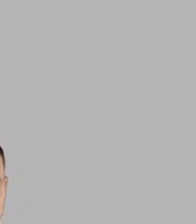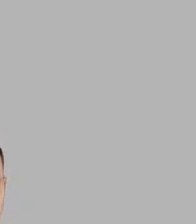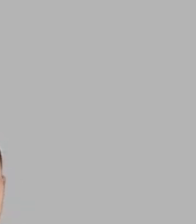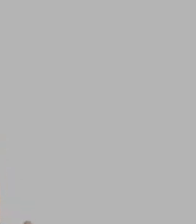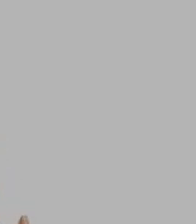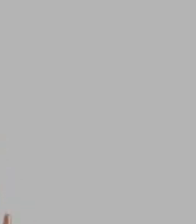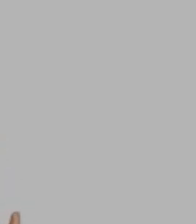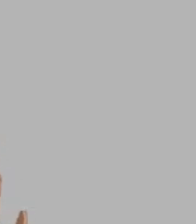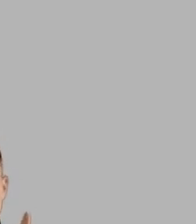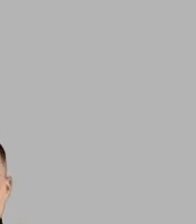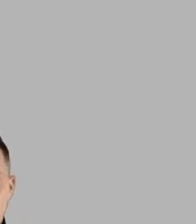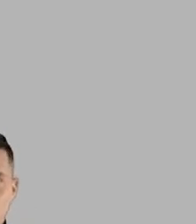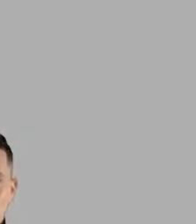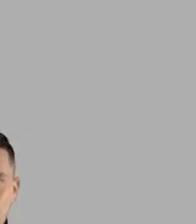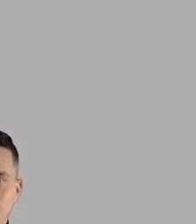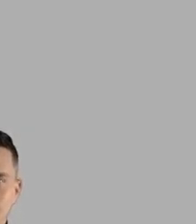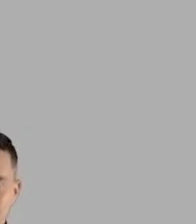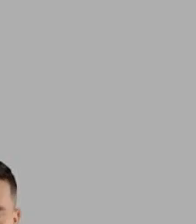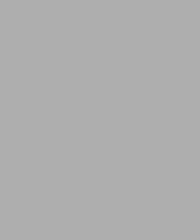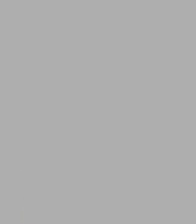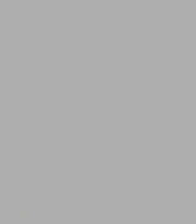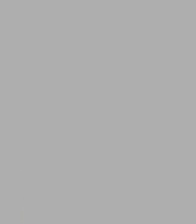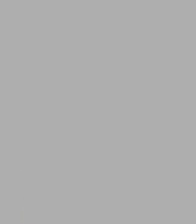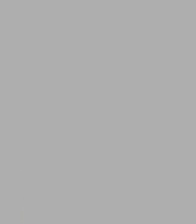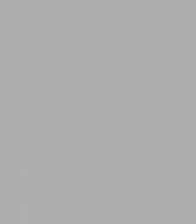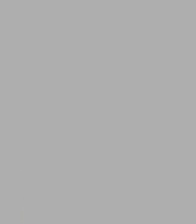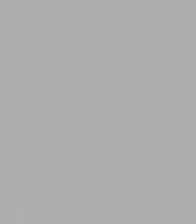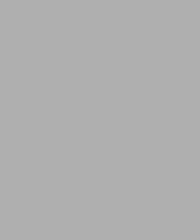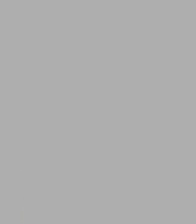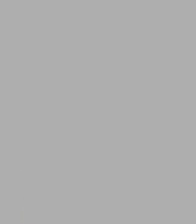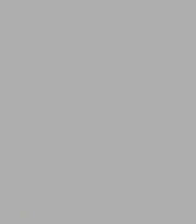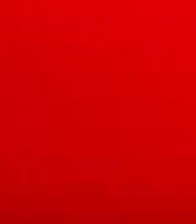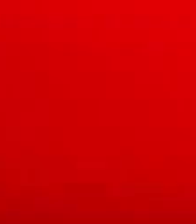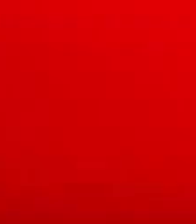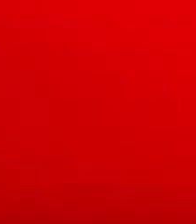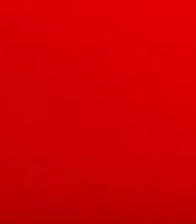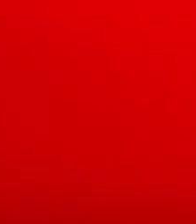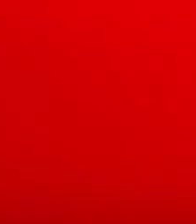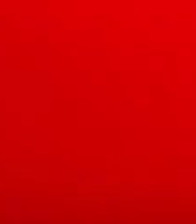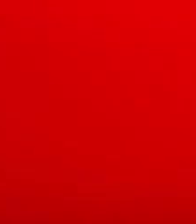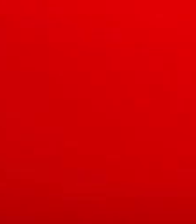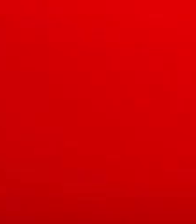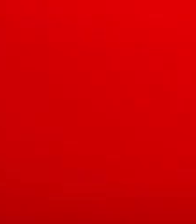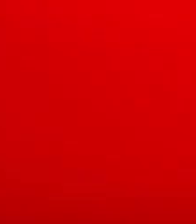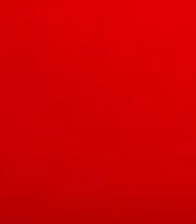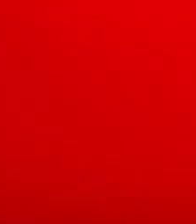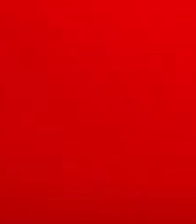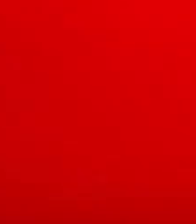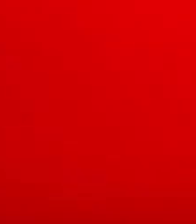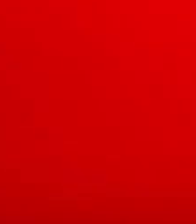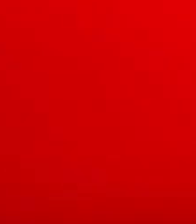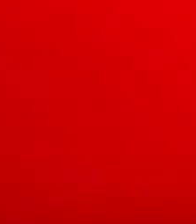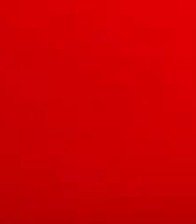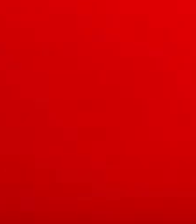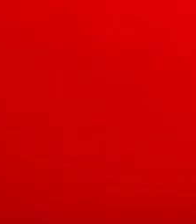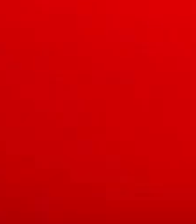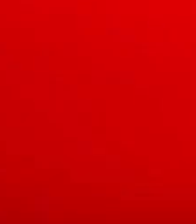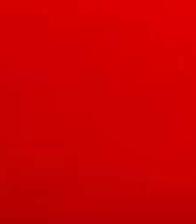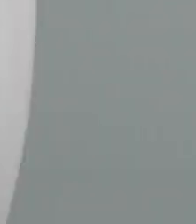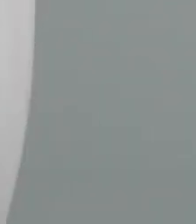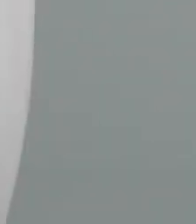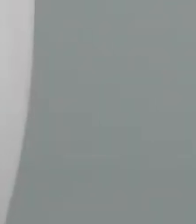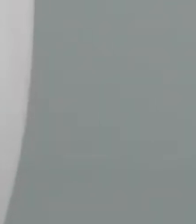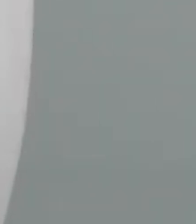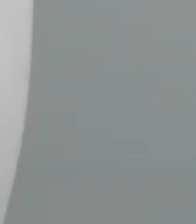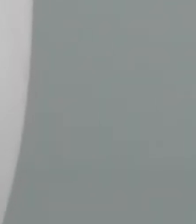DANE, información para todos. Logo de la Comisión de Regulación de Comunicación. Colgate Total 12 Antizarro con protección